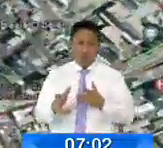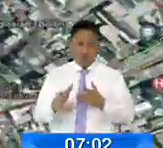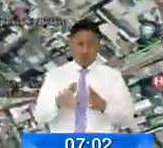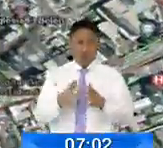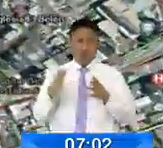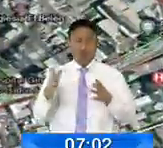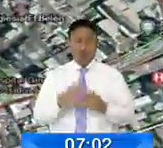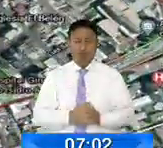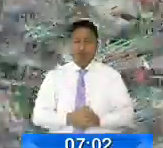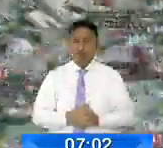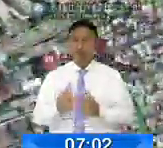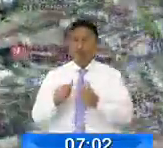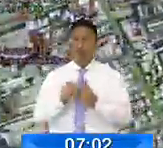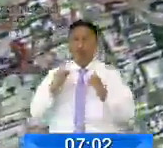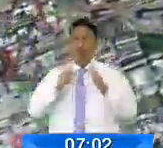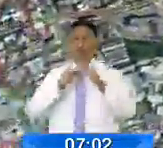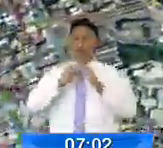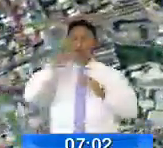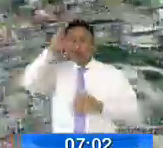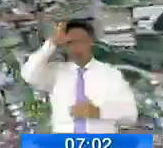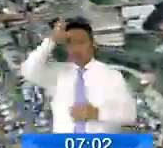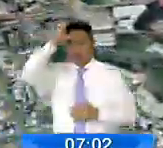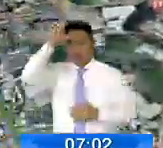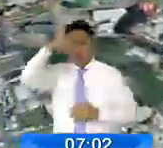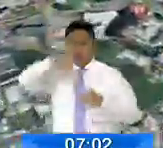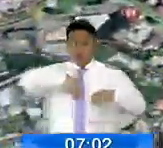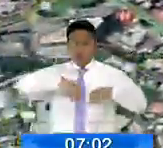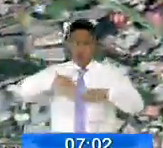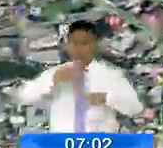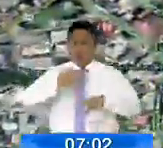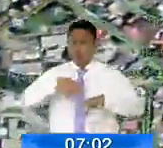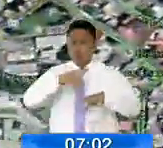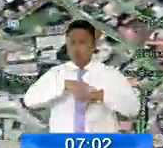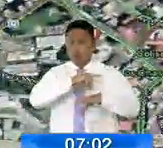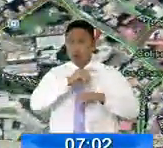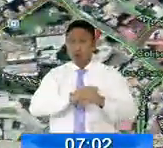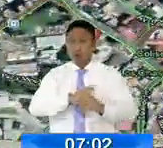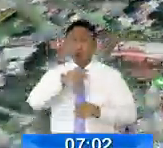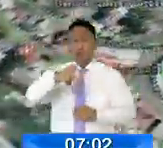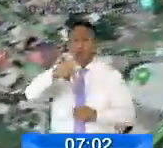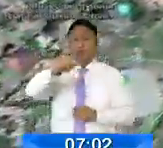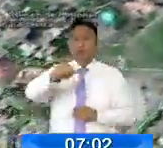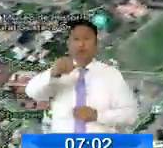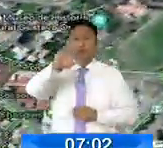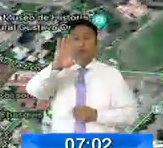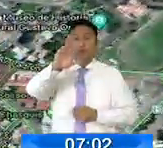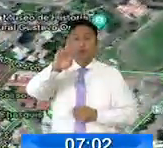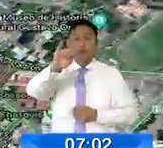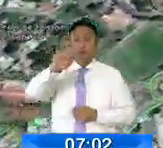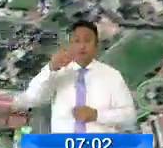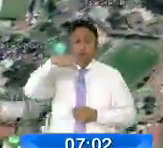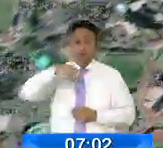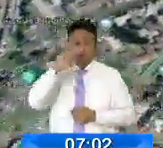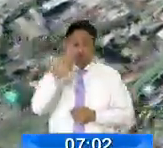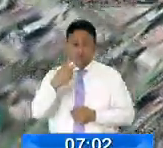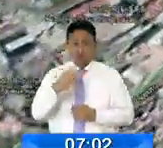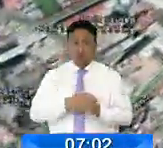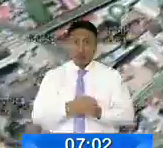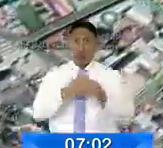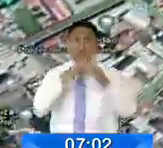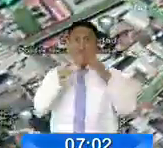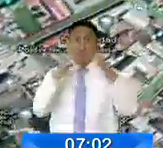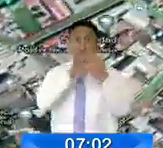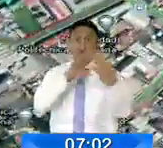habitual. Cerca de la Casa de la Cultura Ecuatoriana, el tráfico tiene normalidad sobre la avenida Patria. Aquí estamos viendo ya el Coliseo Rumiñahui, acá